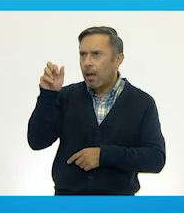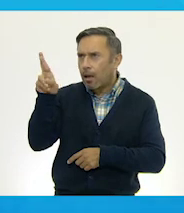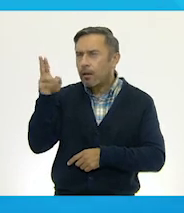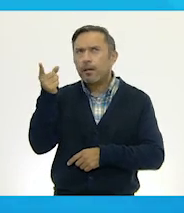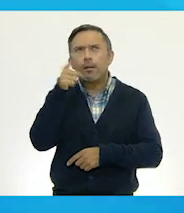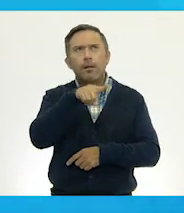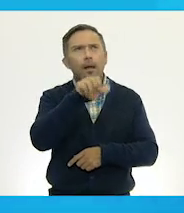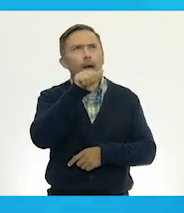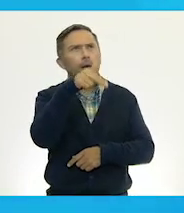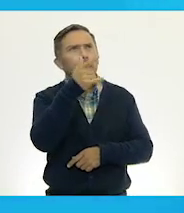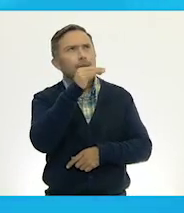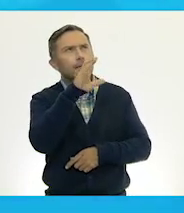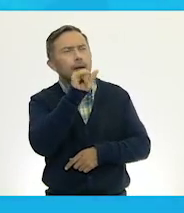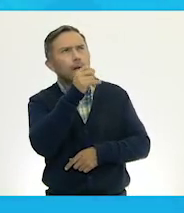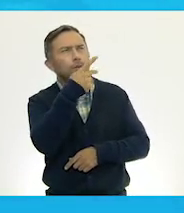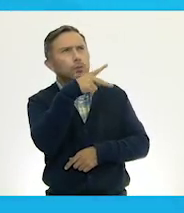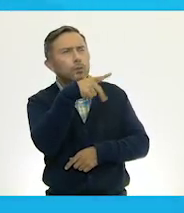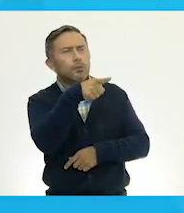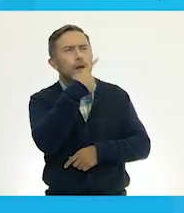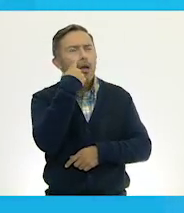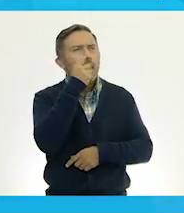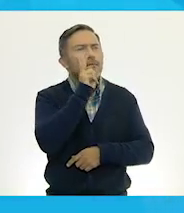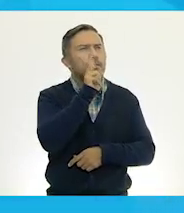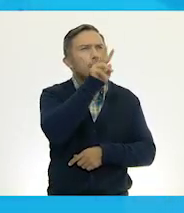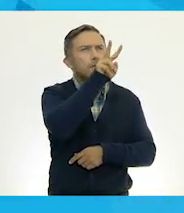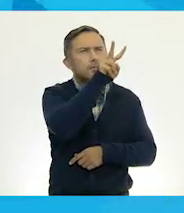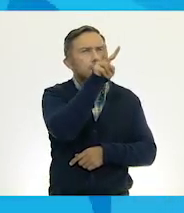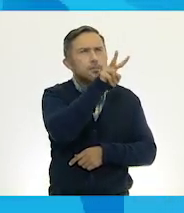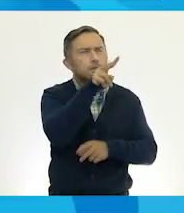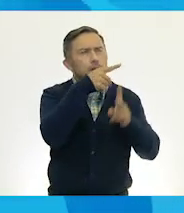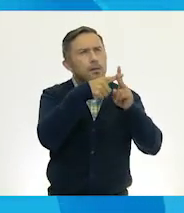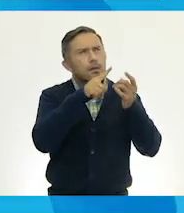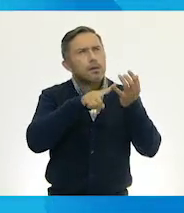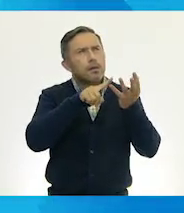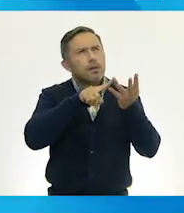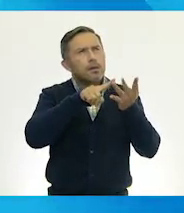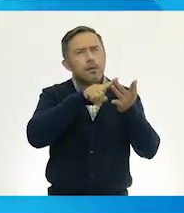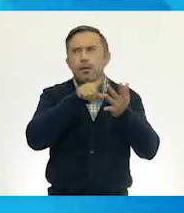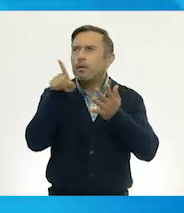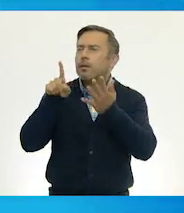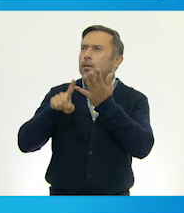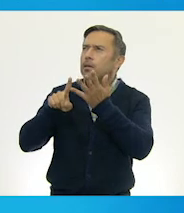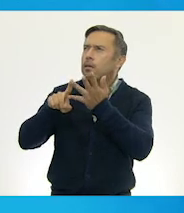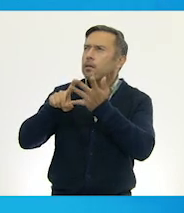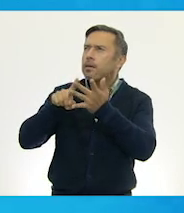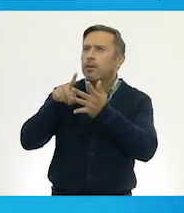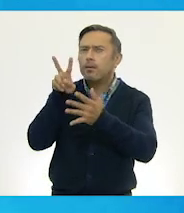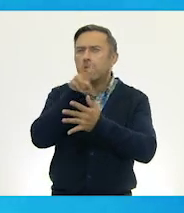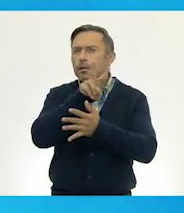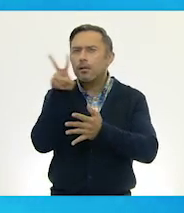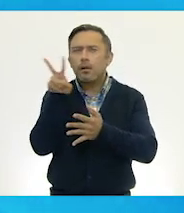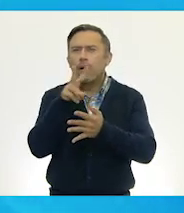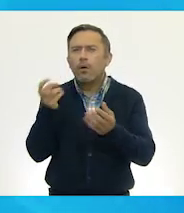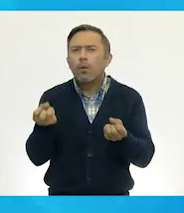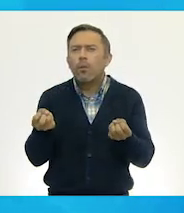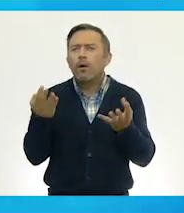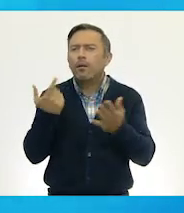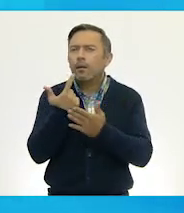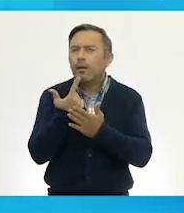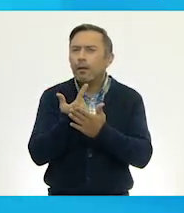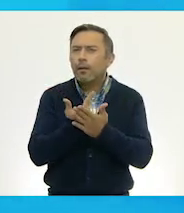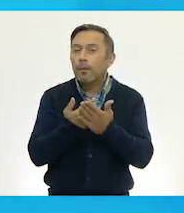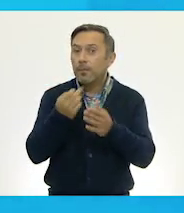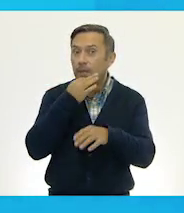contando. Observa el de Pili. Ve contando. Ve cuántas fichitas hay. Recuerda que